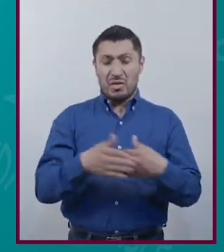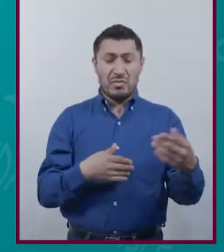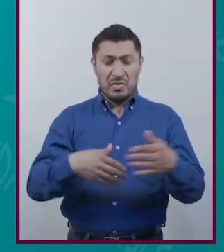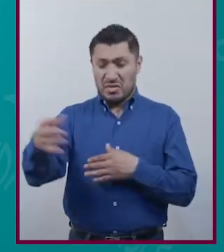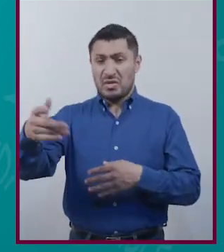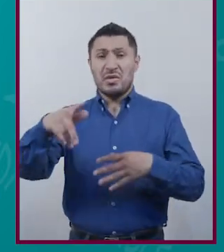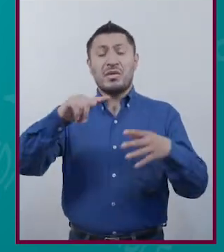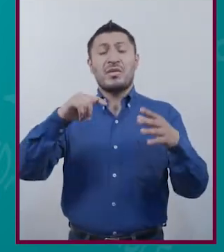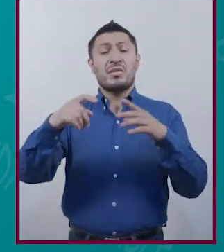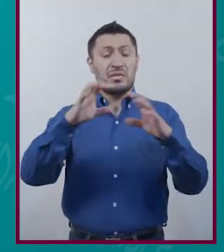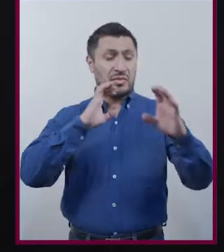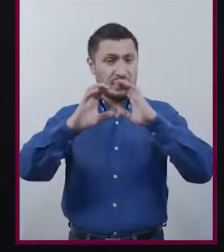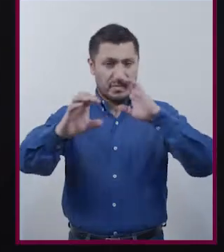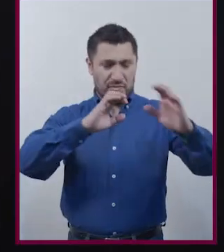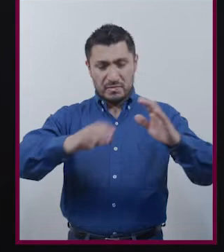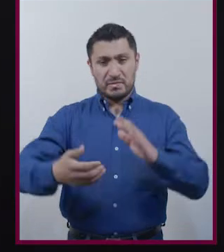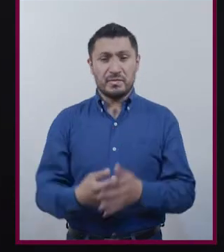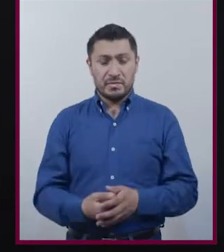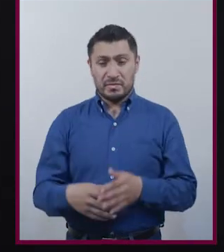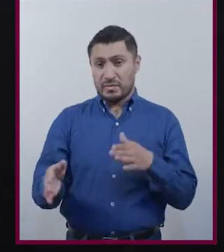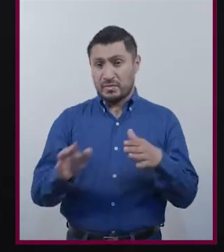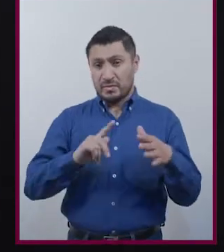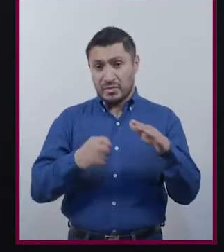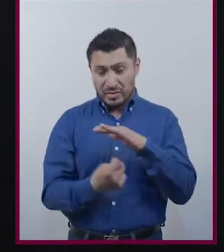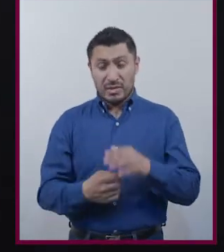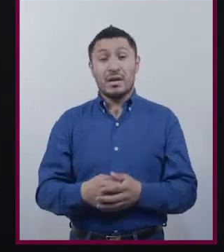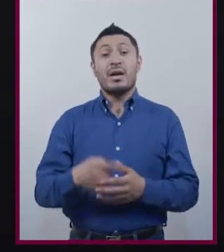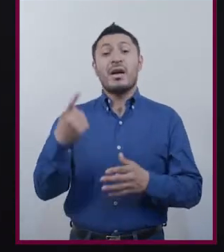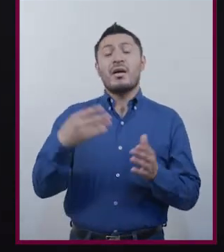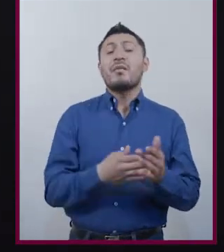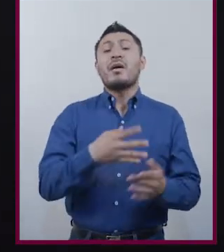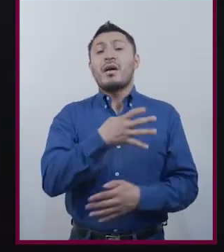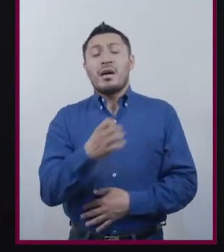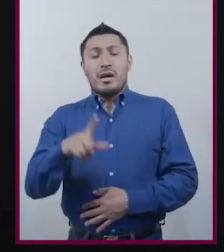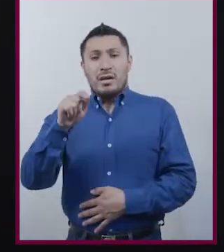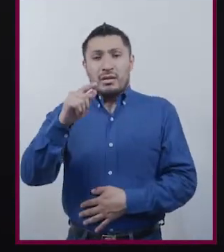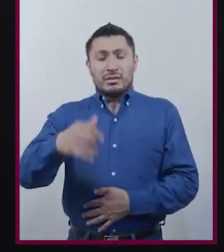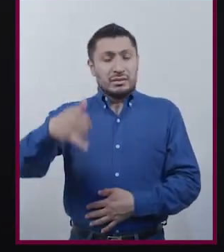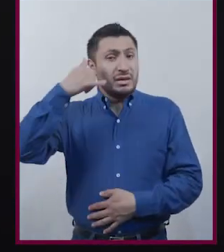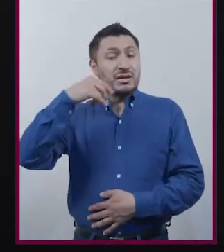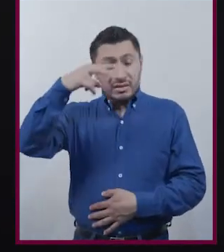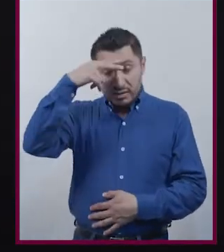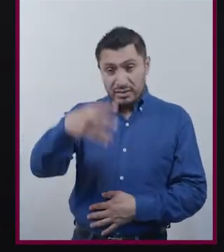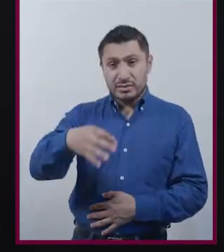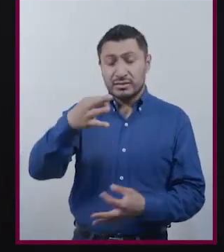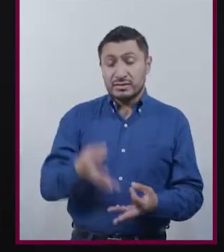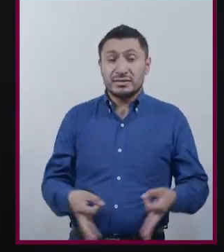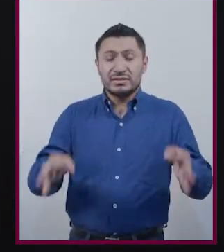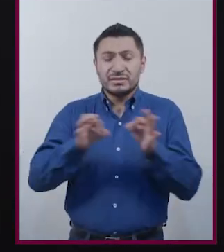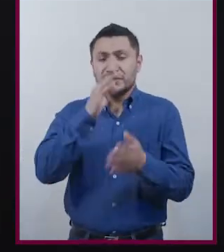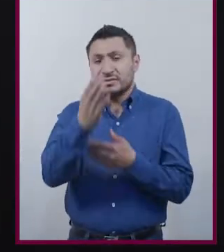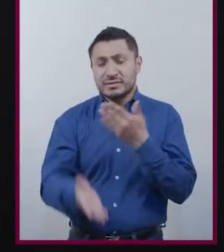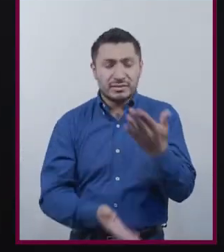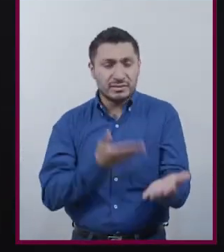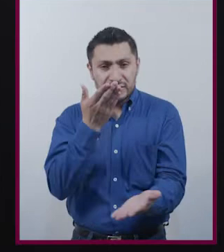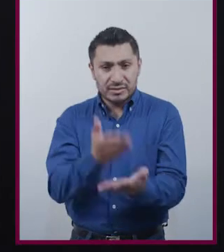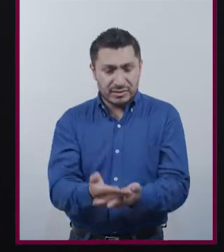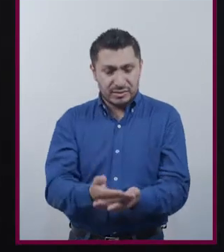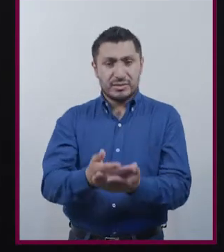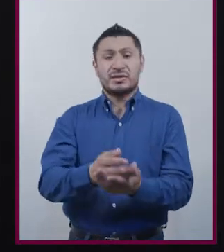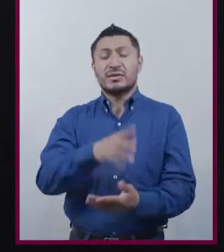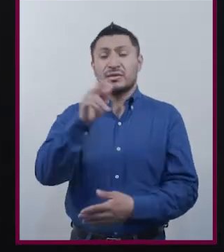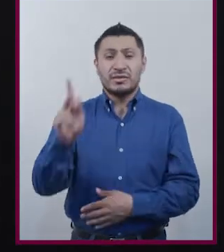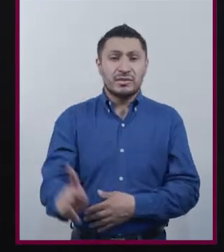en telecomunicaciones. En la década de los 70, Teléfonos de México dio importancia al servicio de telefonía rural